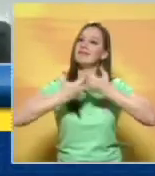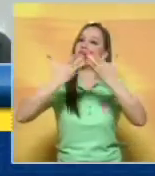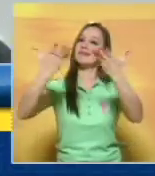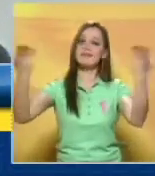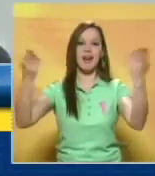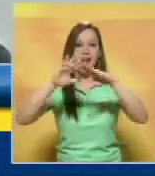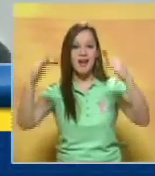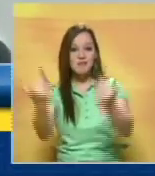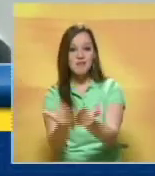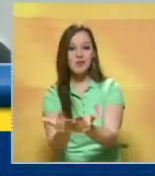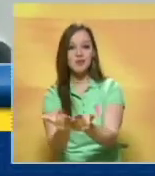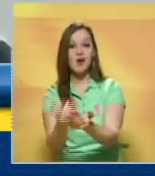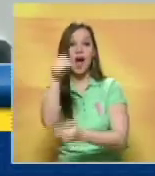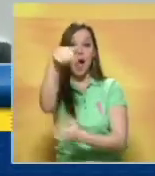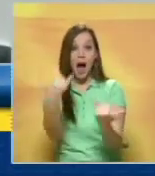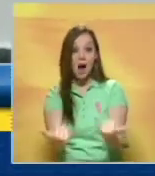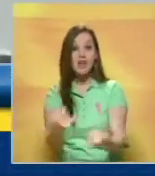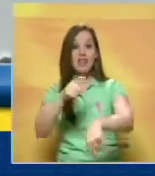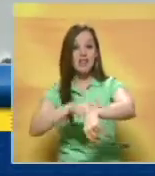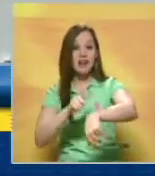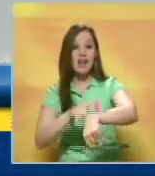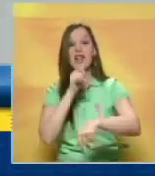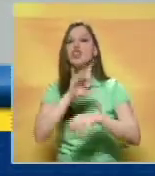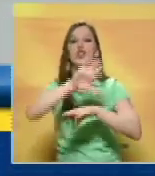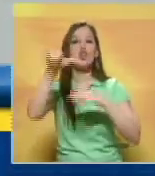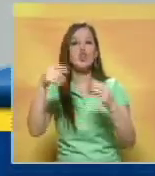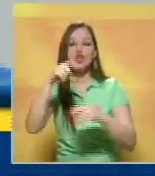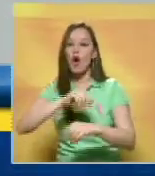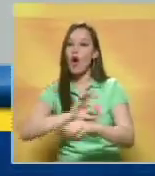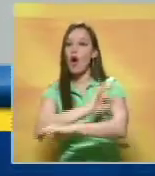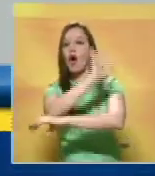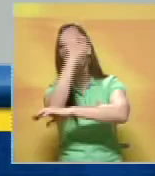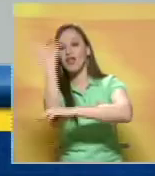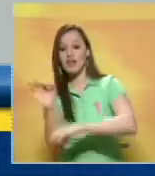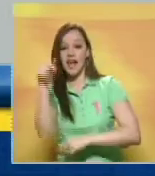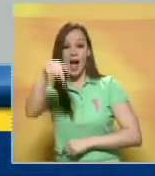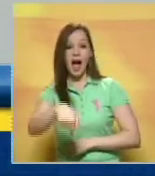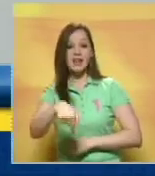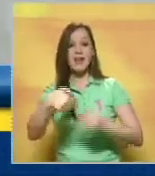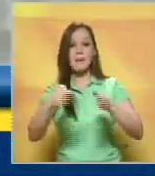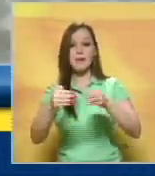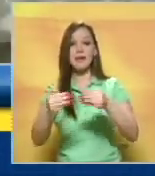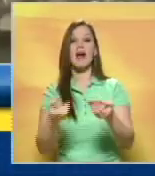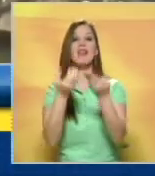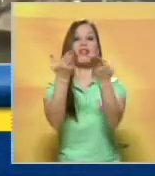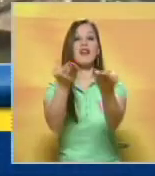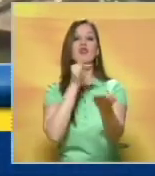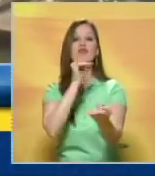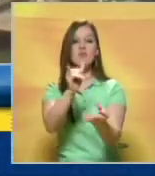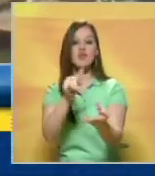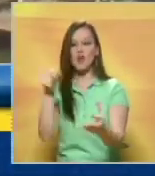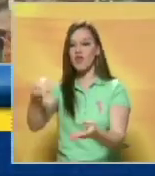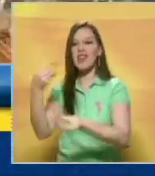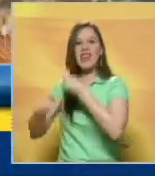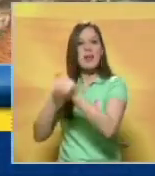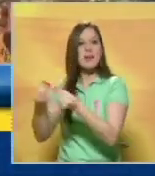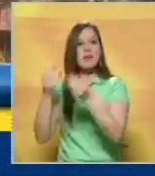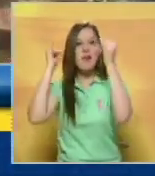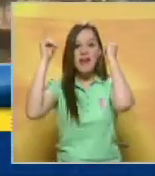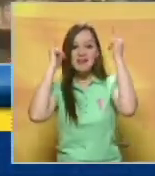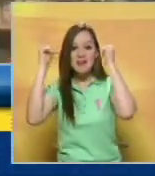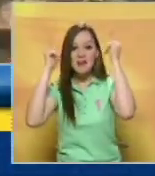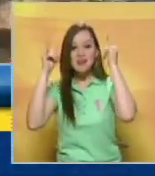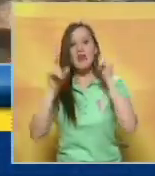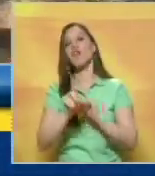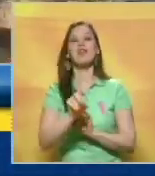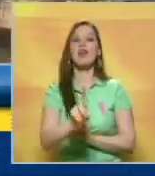hoy. Este es el reporte a esta hora. Durante todo el día estaremos entonces desde acá, desde Panamá, llevándoles a ustedes lo que está ocurriendo con esta celebración de